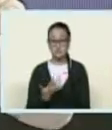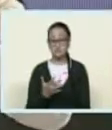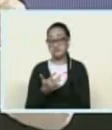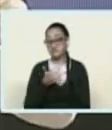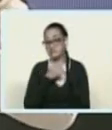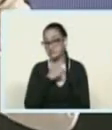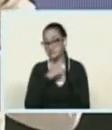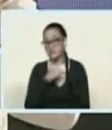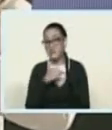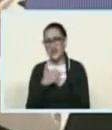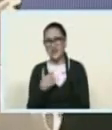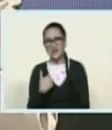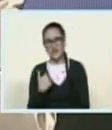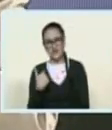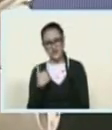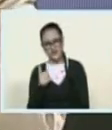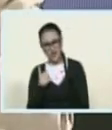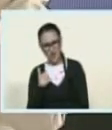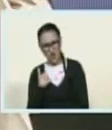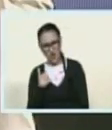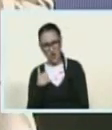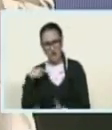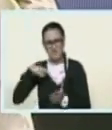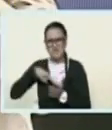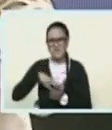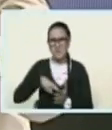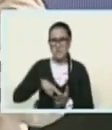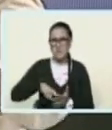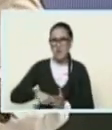Ahora soy yo el que oprime al pueblo de los Estados Unidos.